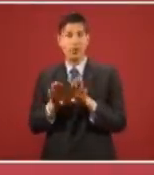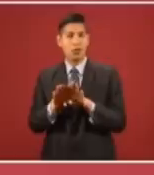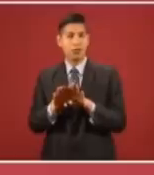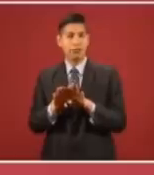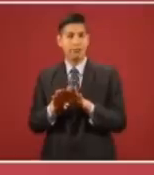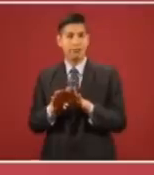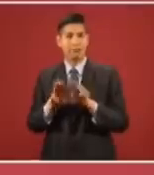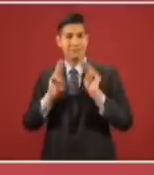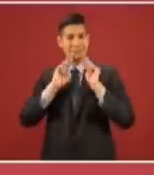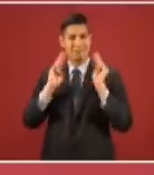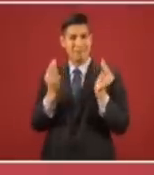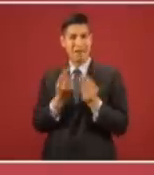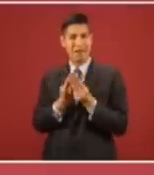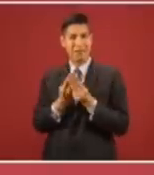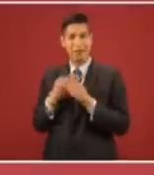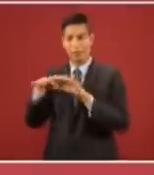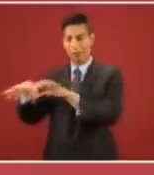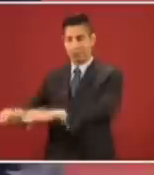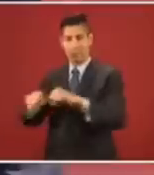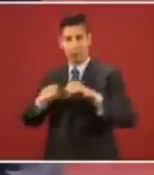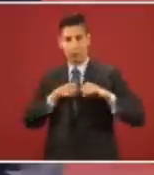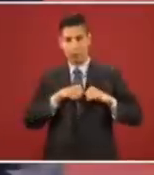de las organizaciones criminales.